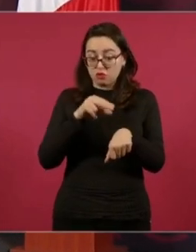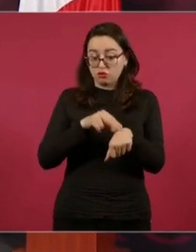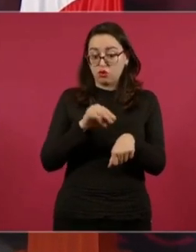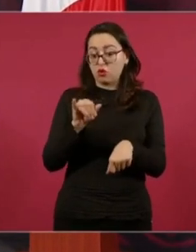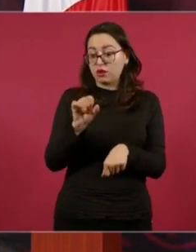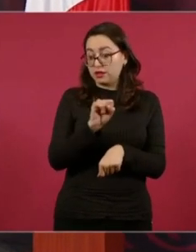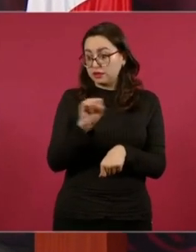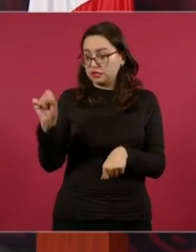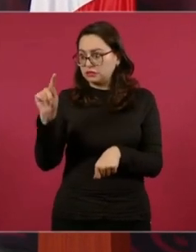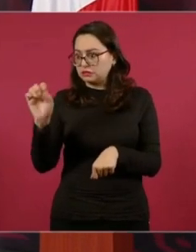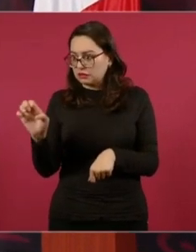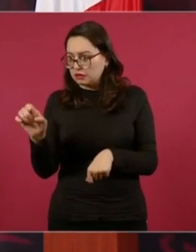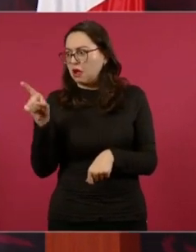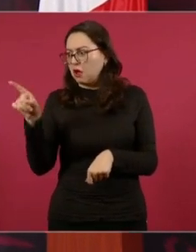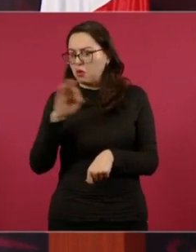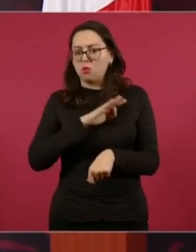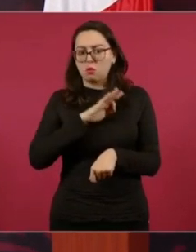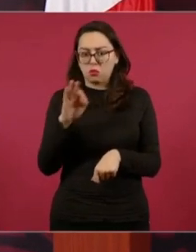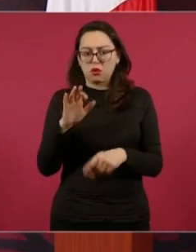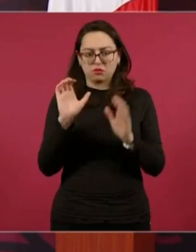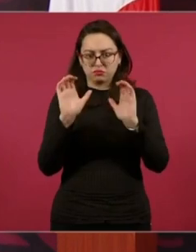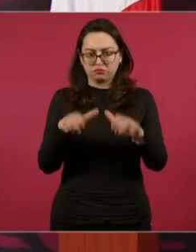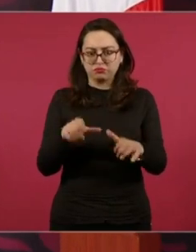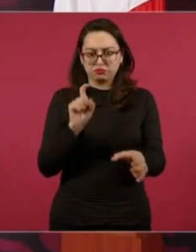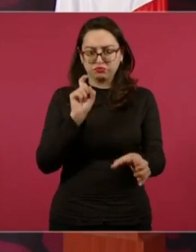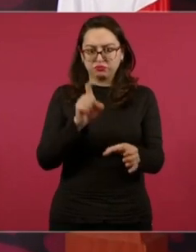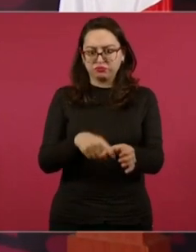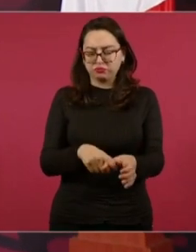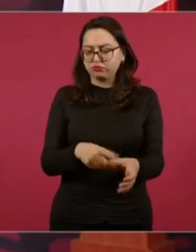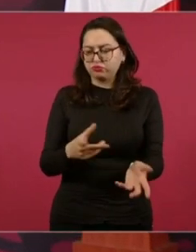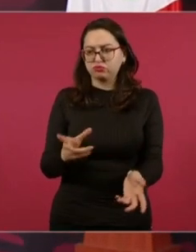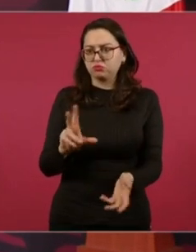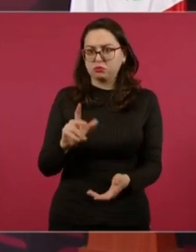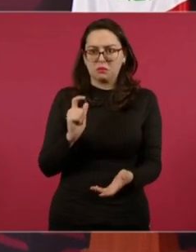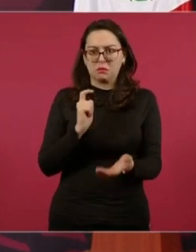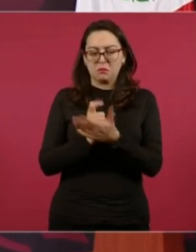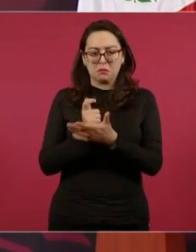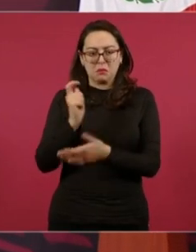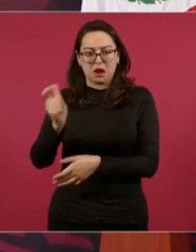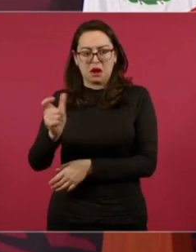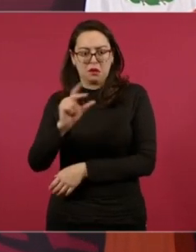y que no vaya a las clínicas privadas,